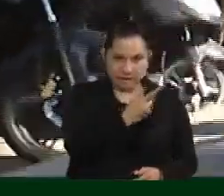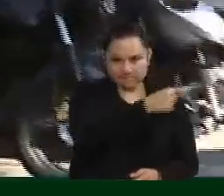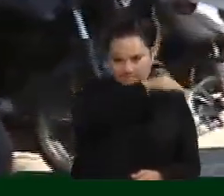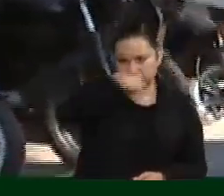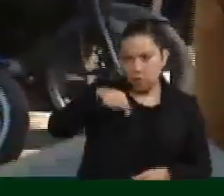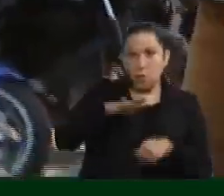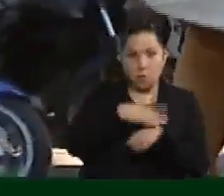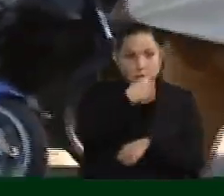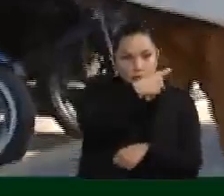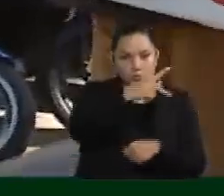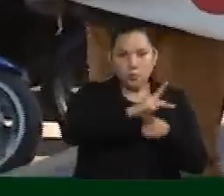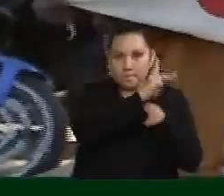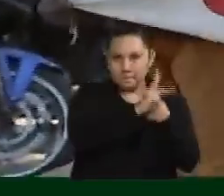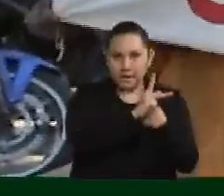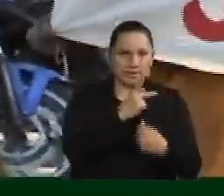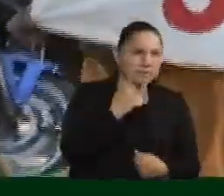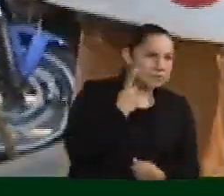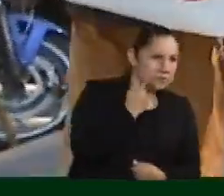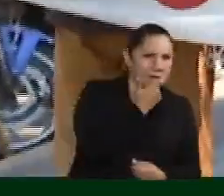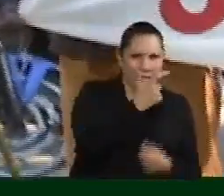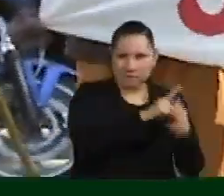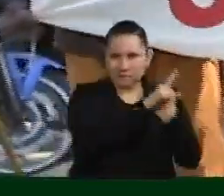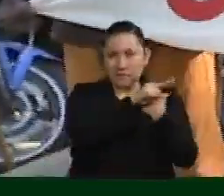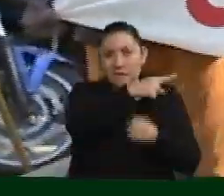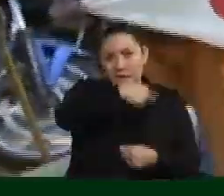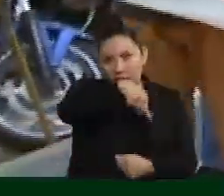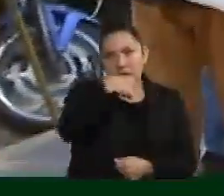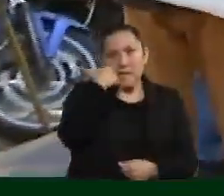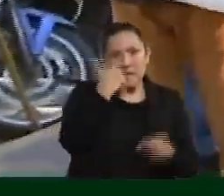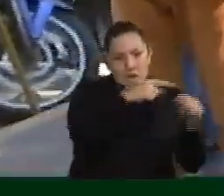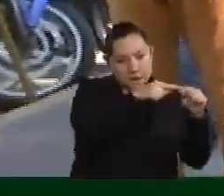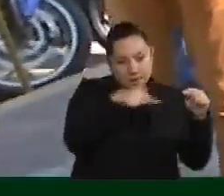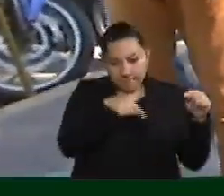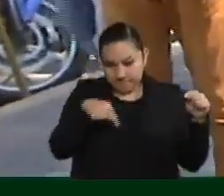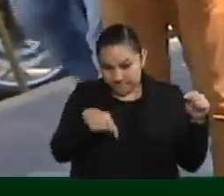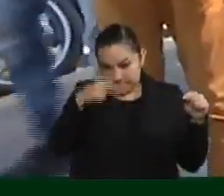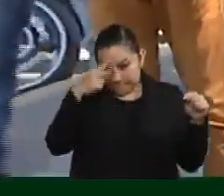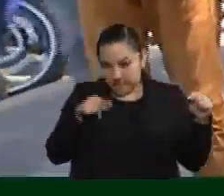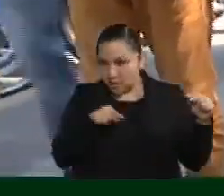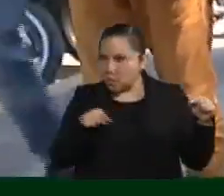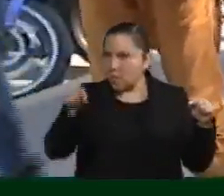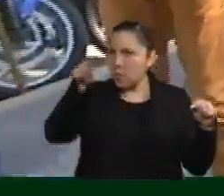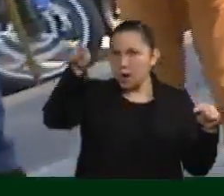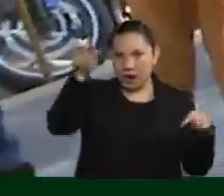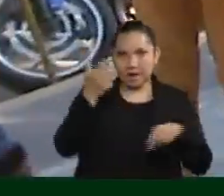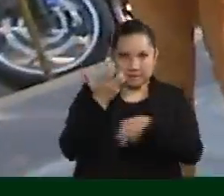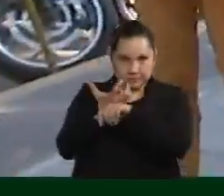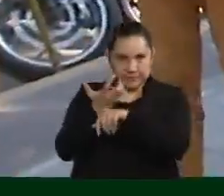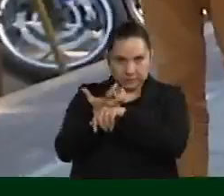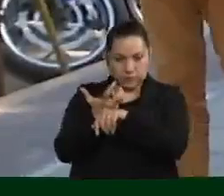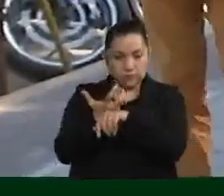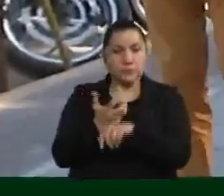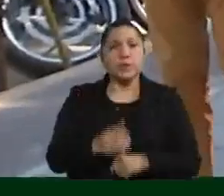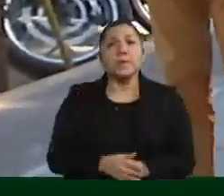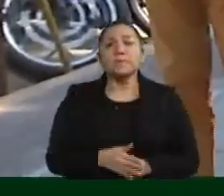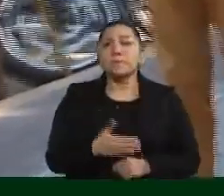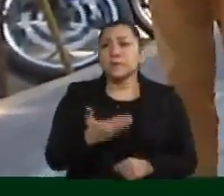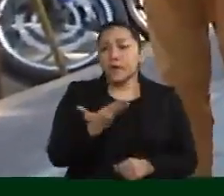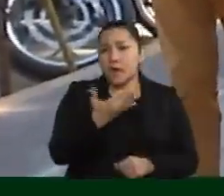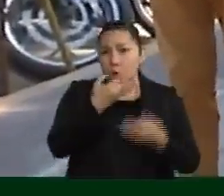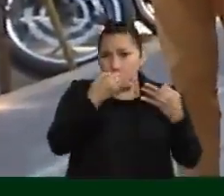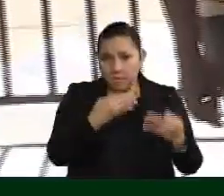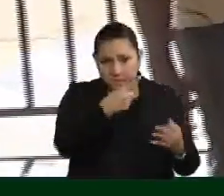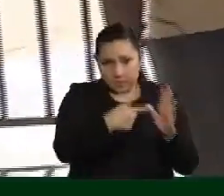y en busca de llegar a los Estados Unidos a través de territorio nacional. Datos oficiales señalan que en 2023 más